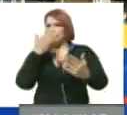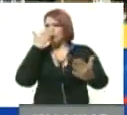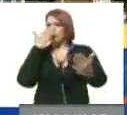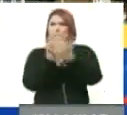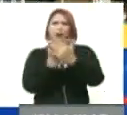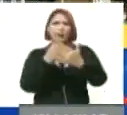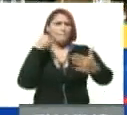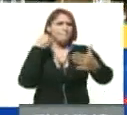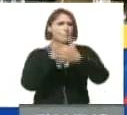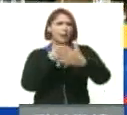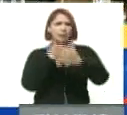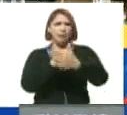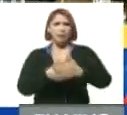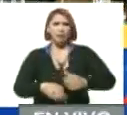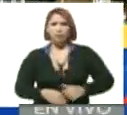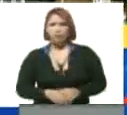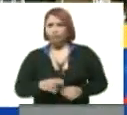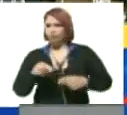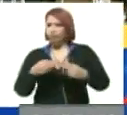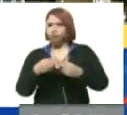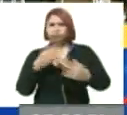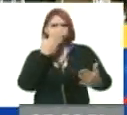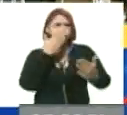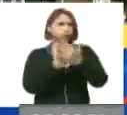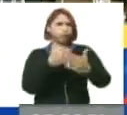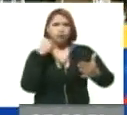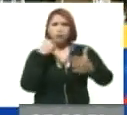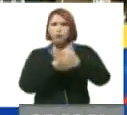batalla, ningún frente de batalla,